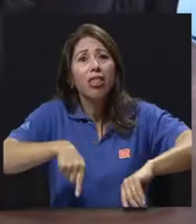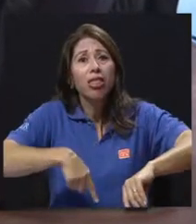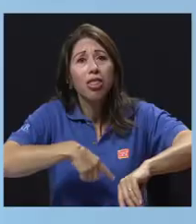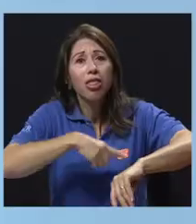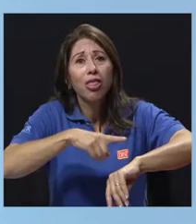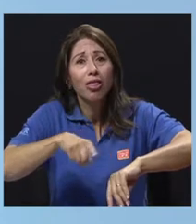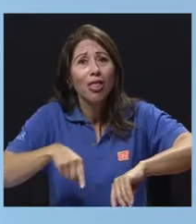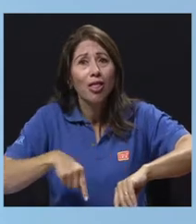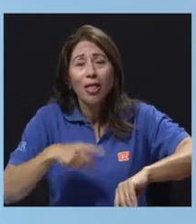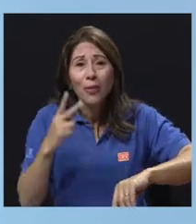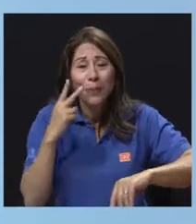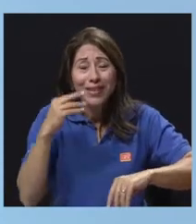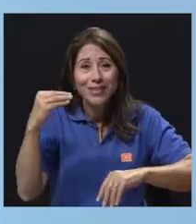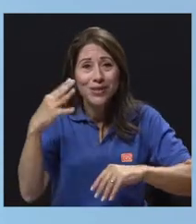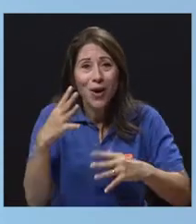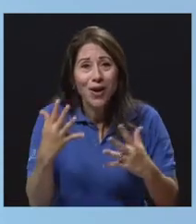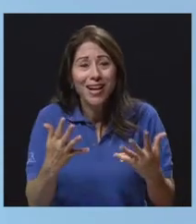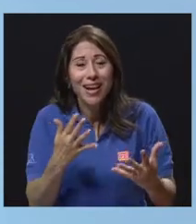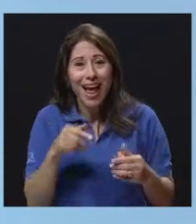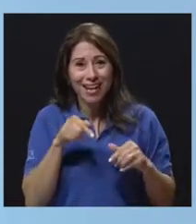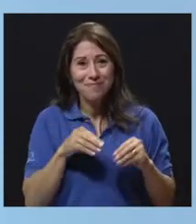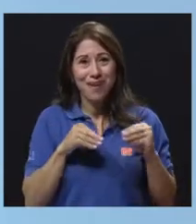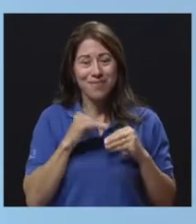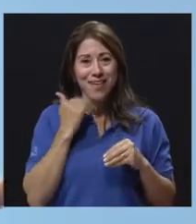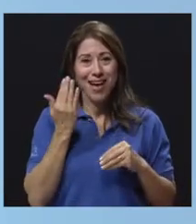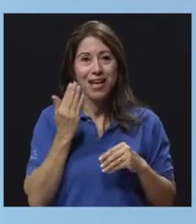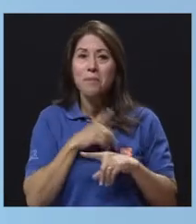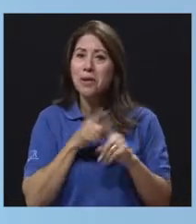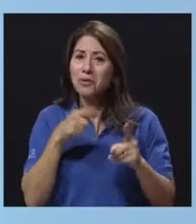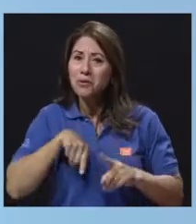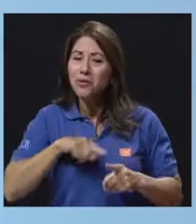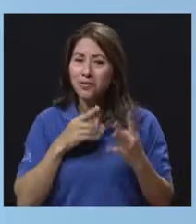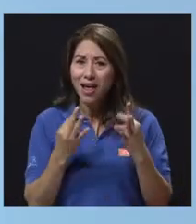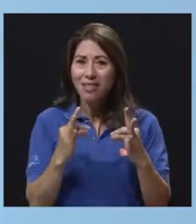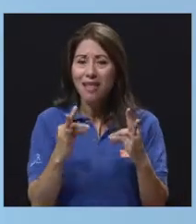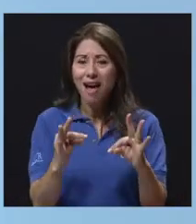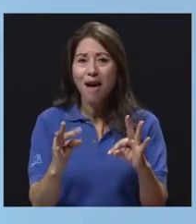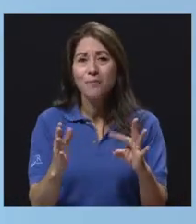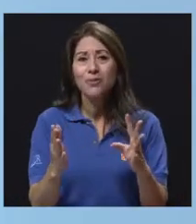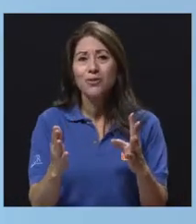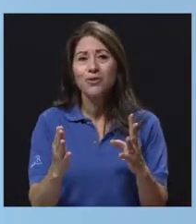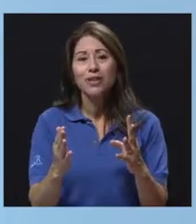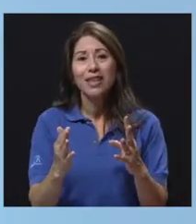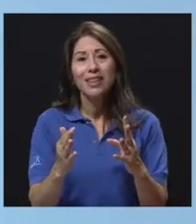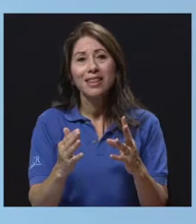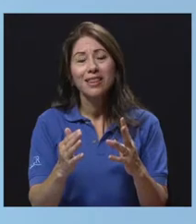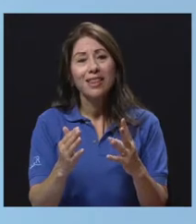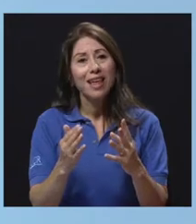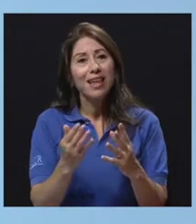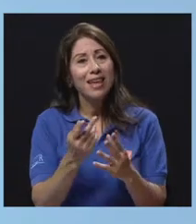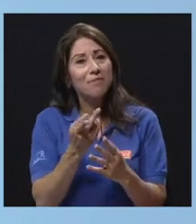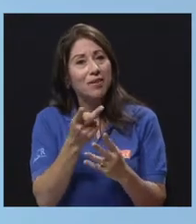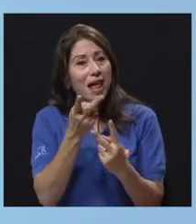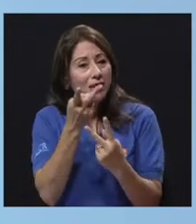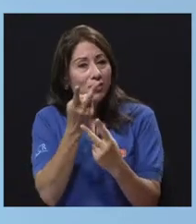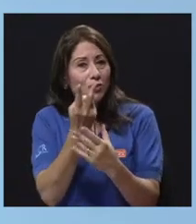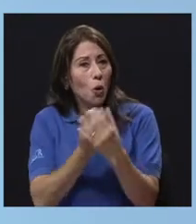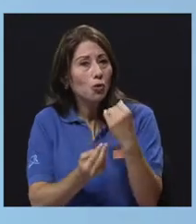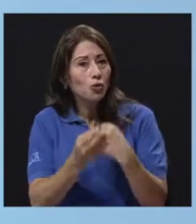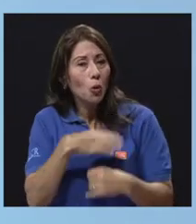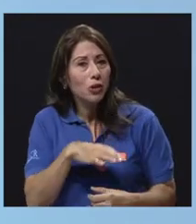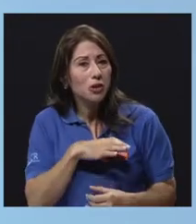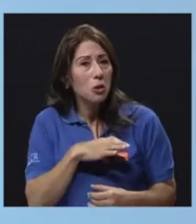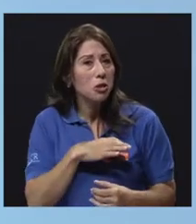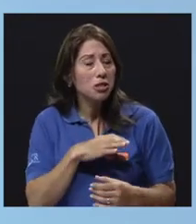sol. Pero digamos que como que intentamos manejar las dos condiciones, cada una por su lado, y